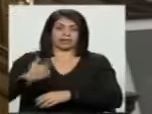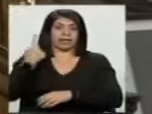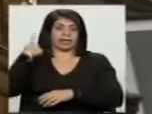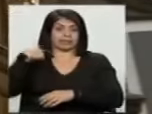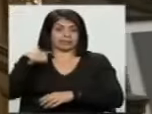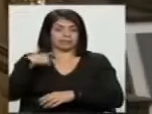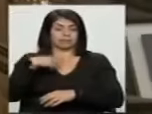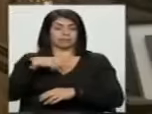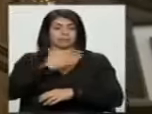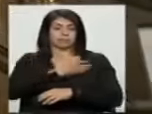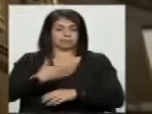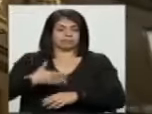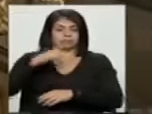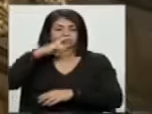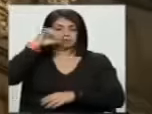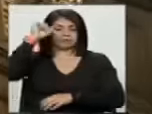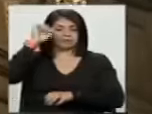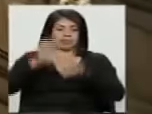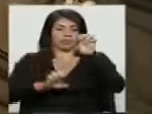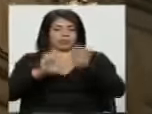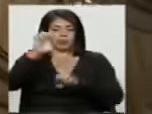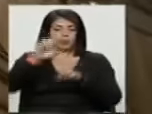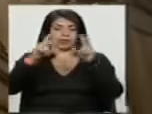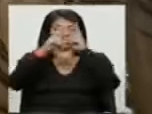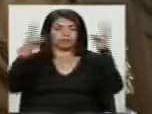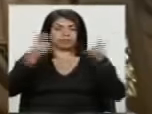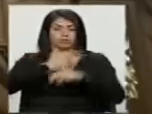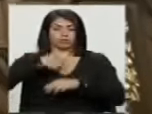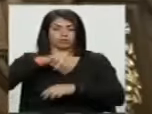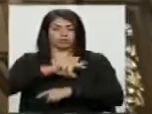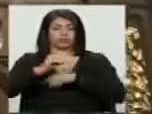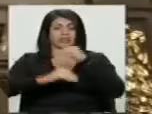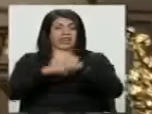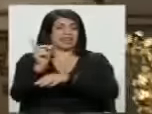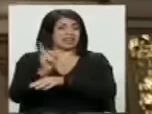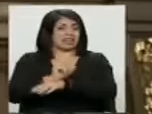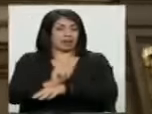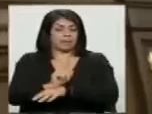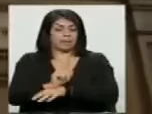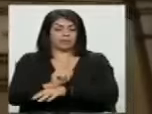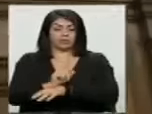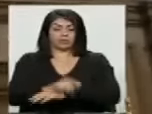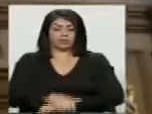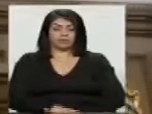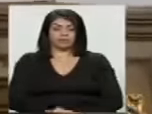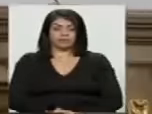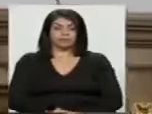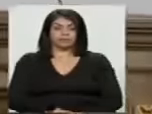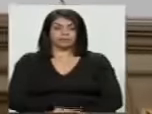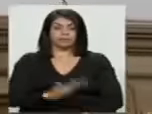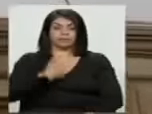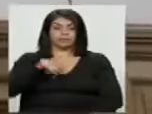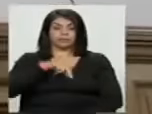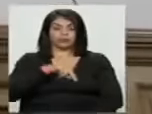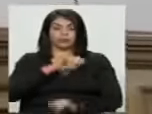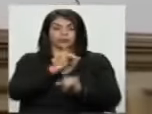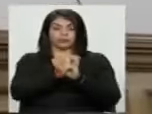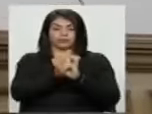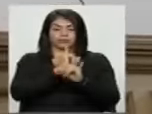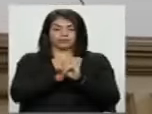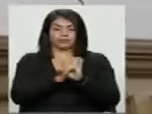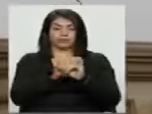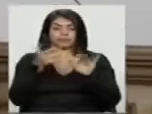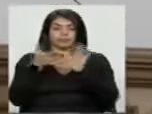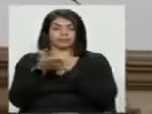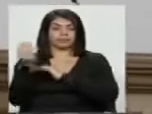la República para examinar este tema, sino que nosotros legislemos de manera urgente sobre nuestras redes sociales,